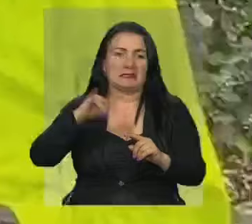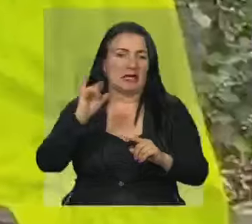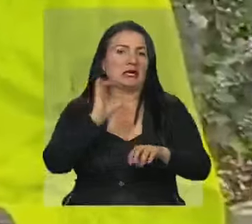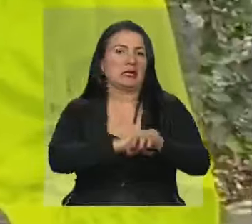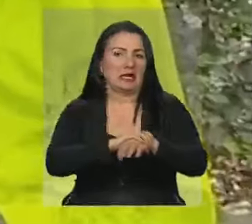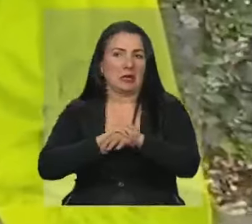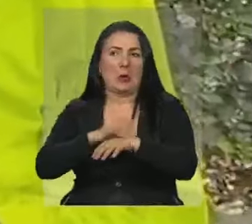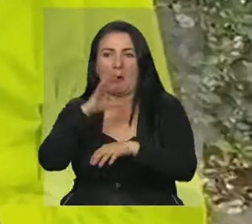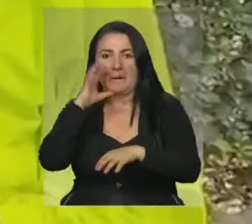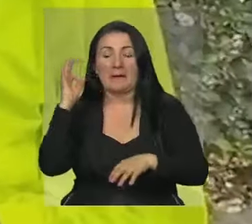esta captura. Luego de emprender la huida y de exponerse al lado de